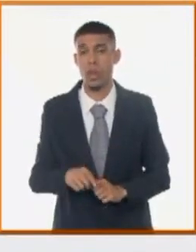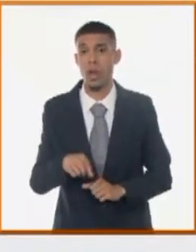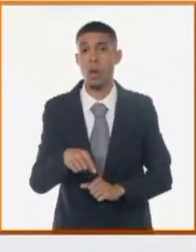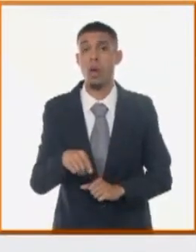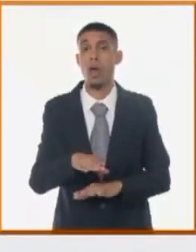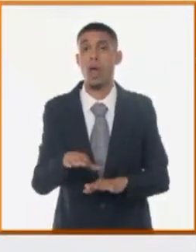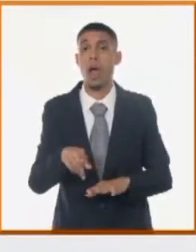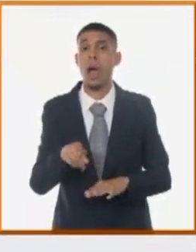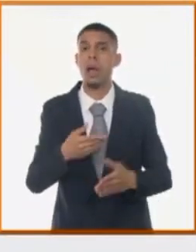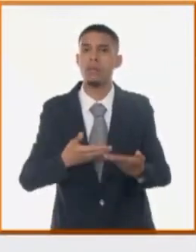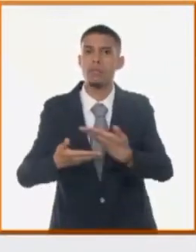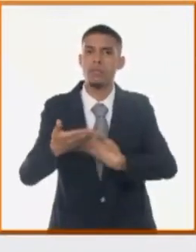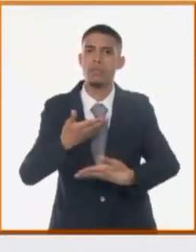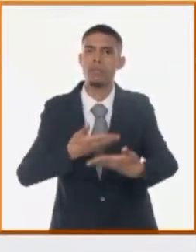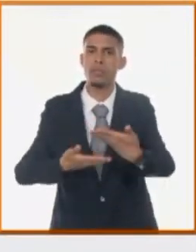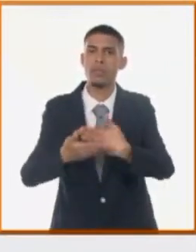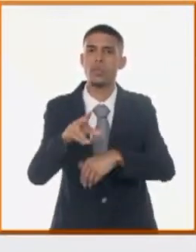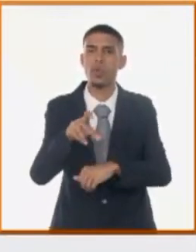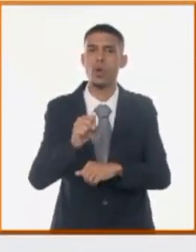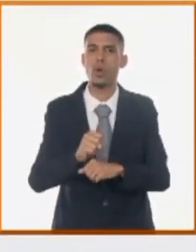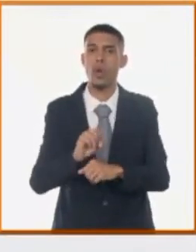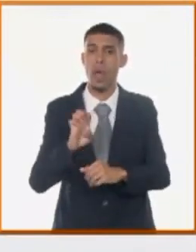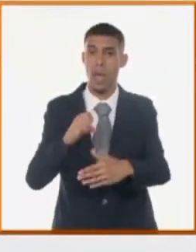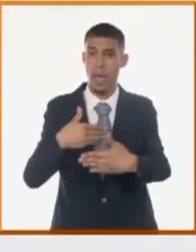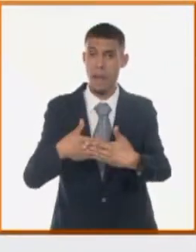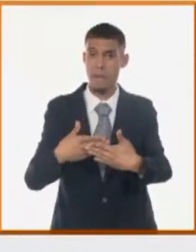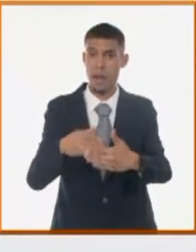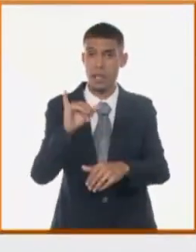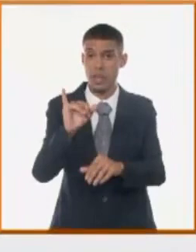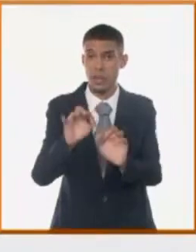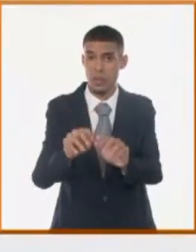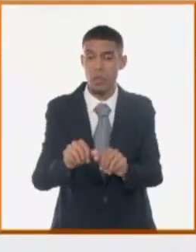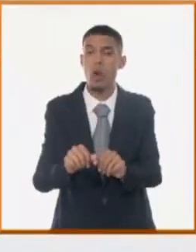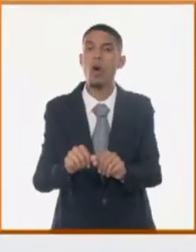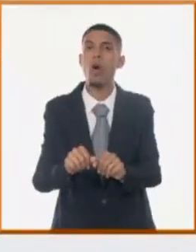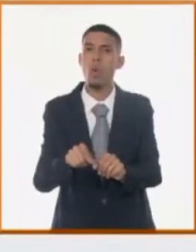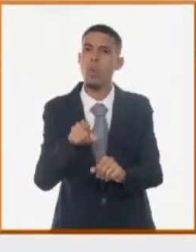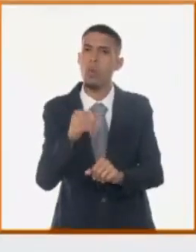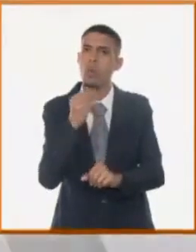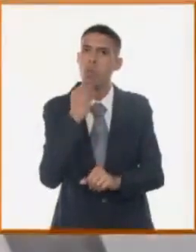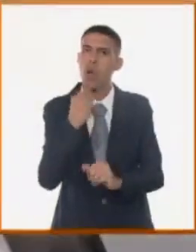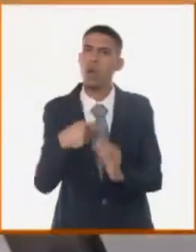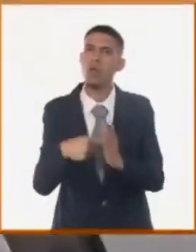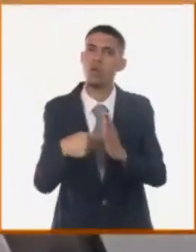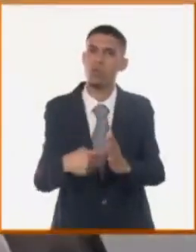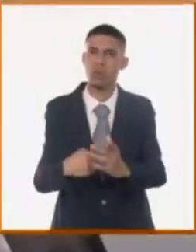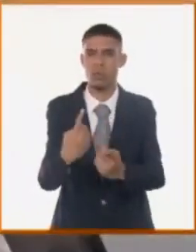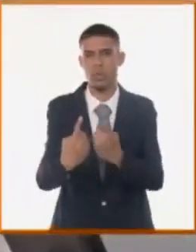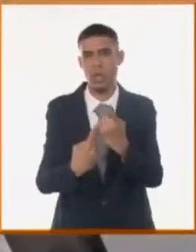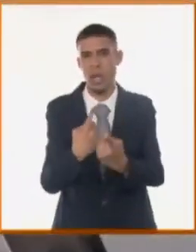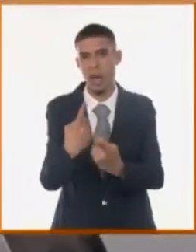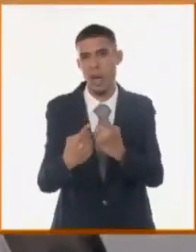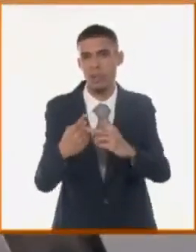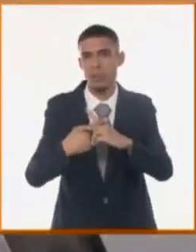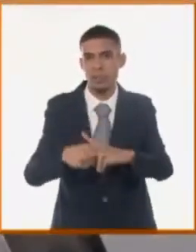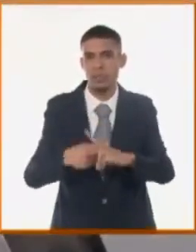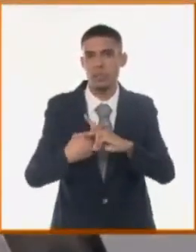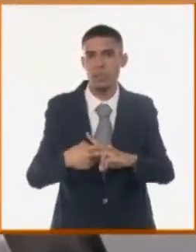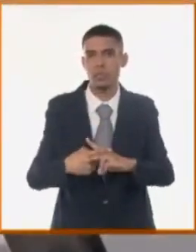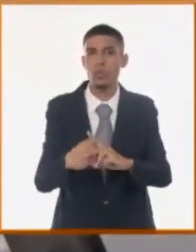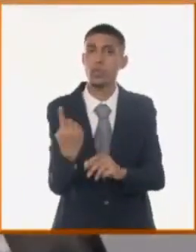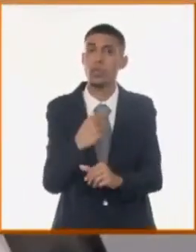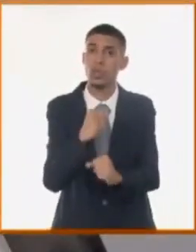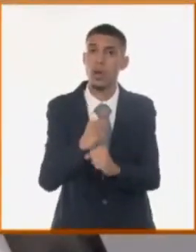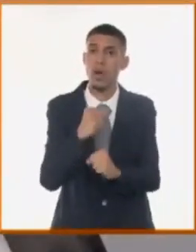debatir y hablar de ellos, donde DESOF juega un rol de integrador tecnológico en materia de una nueva solución de gestión de gobierno que trabajamos con